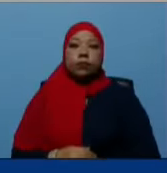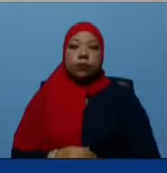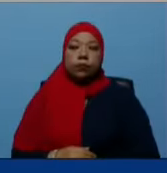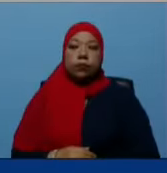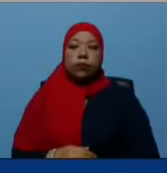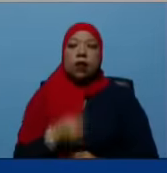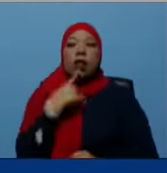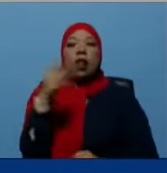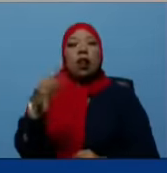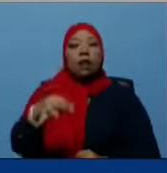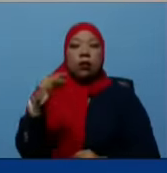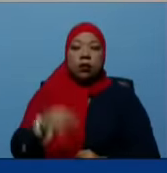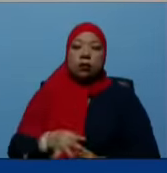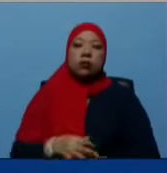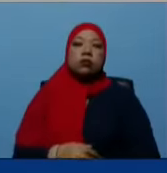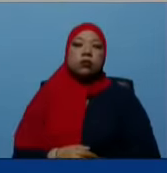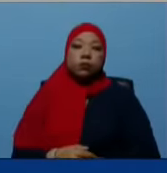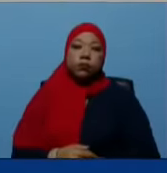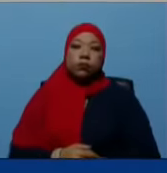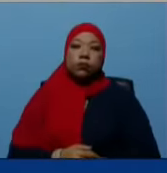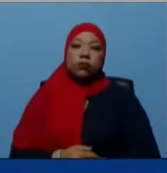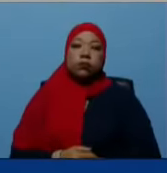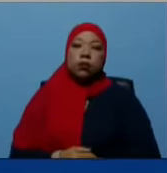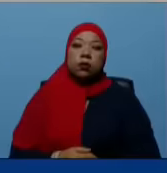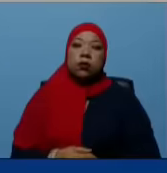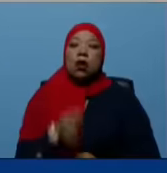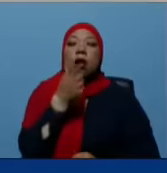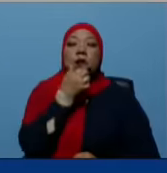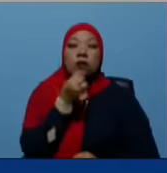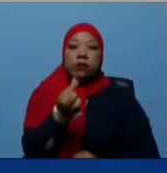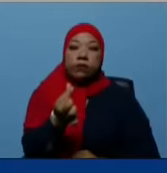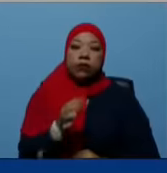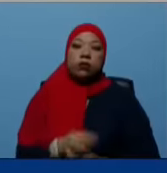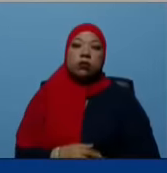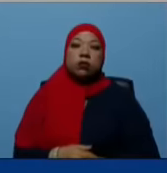Esa es la verdad. Así de sencillo.